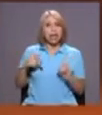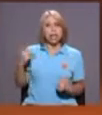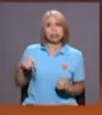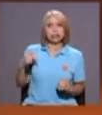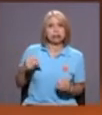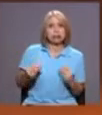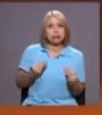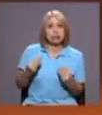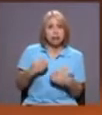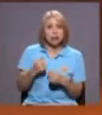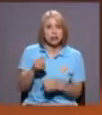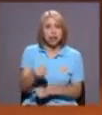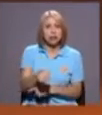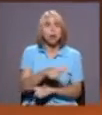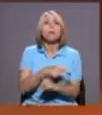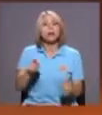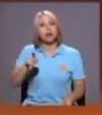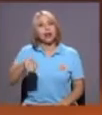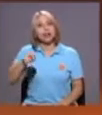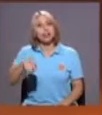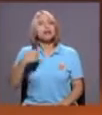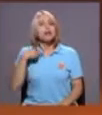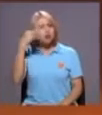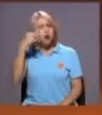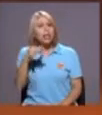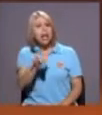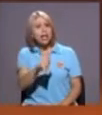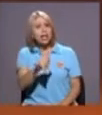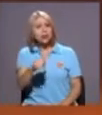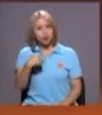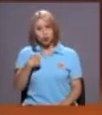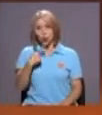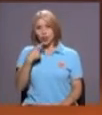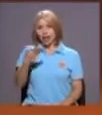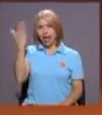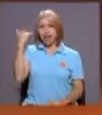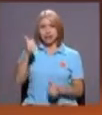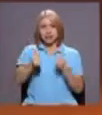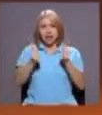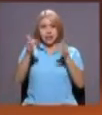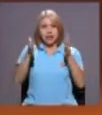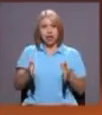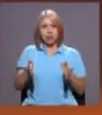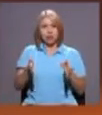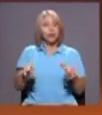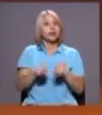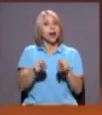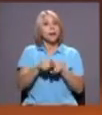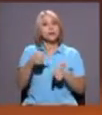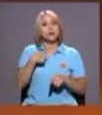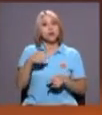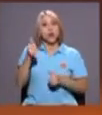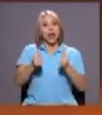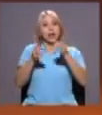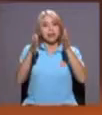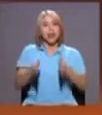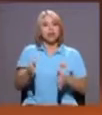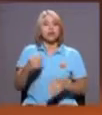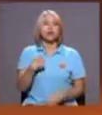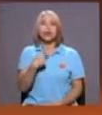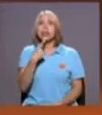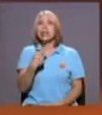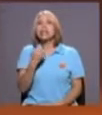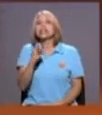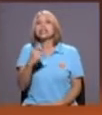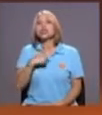que era necesario. Yo creía en eso, creo que lo dije cuando era candidato. Incluso cuando era candidato dije que a mí, si ganaba, me hubiera gustado